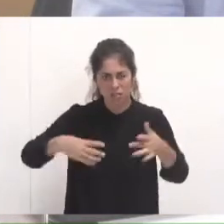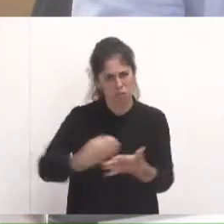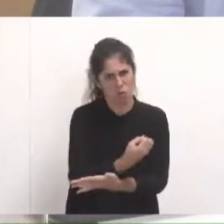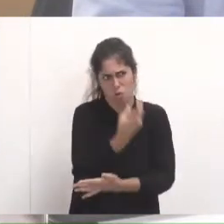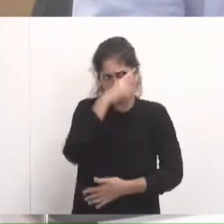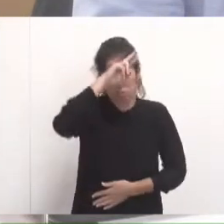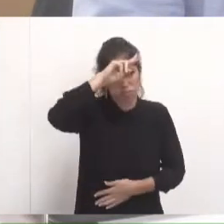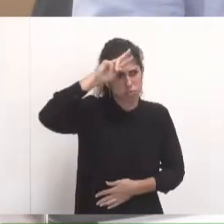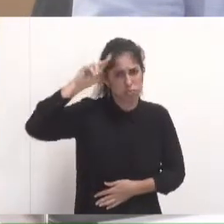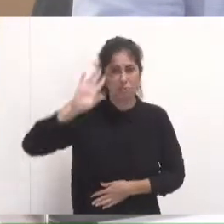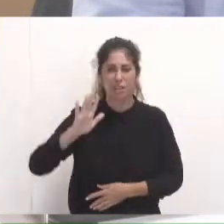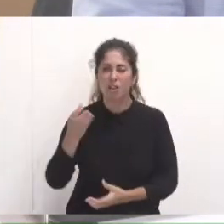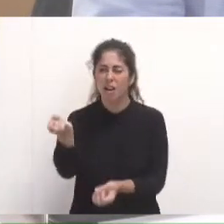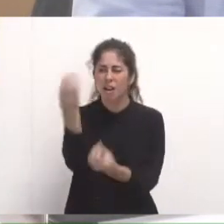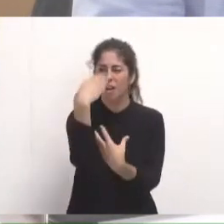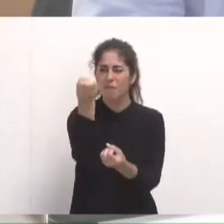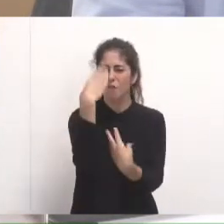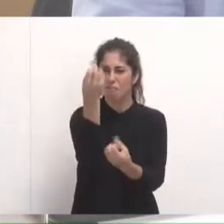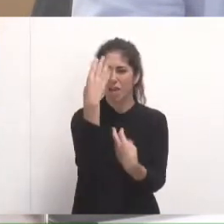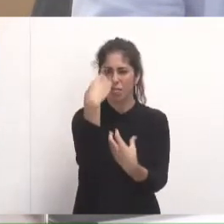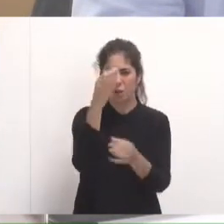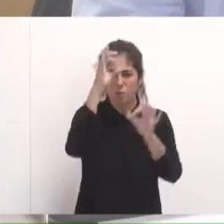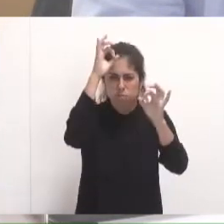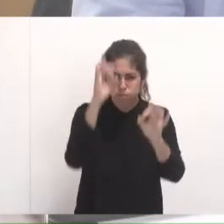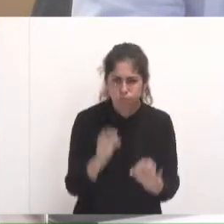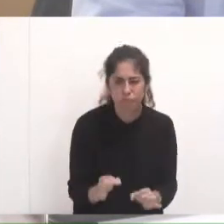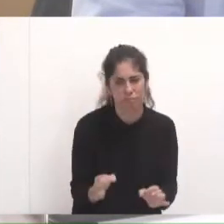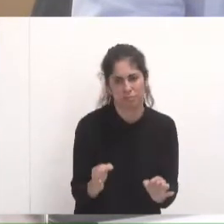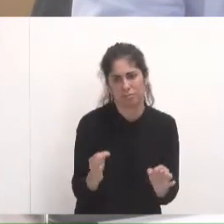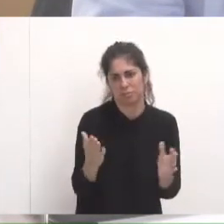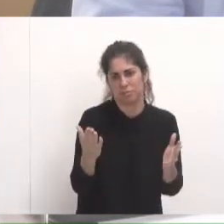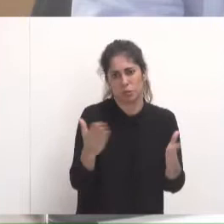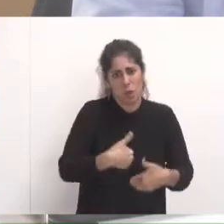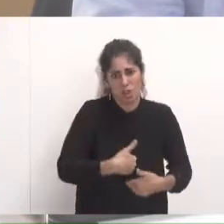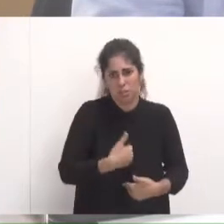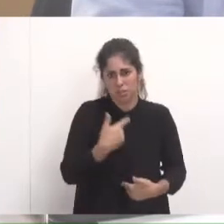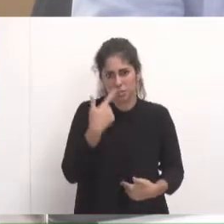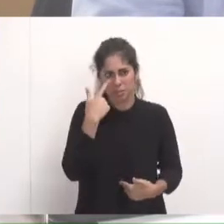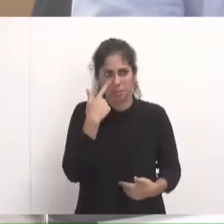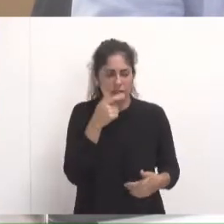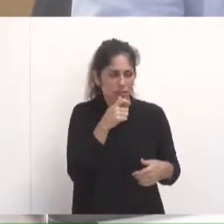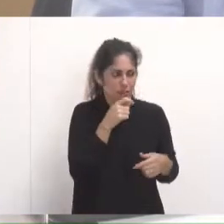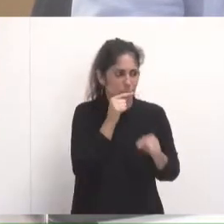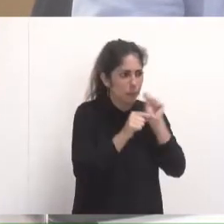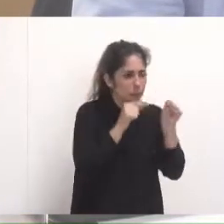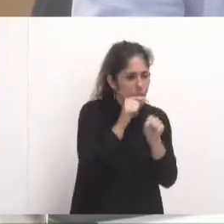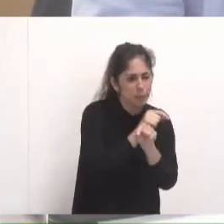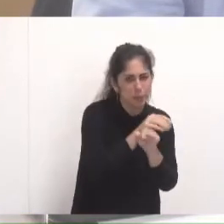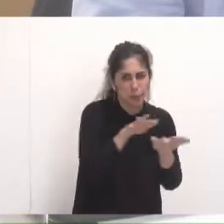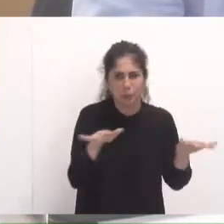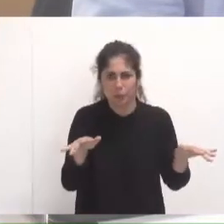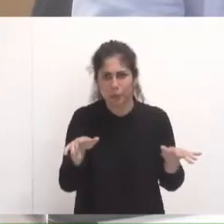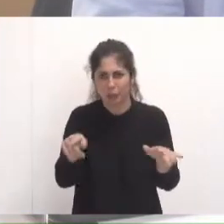hay información concluyente al respecto de que pueda haber una transmisión de ese tipo. No suele ser lo habitual,